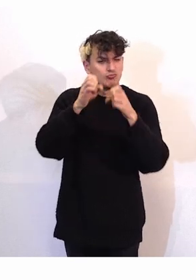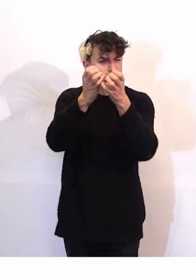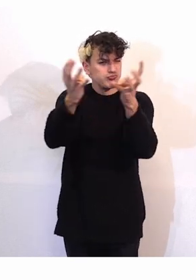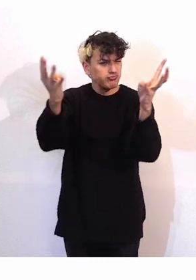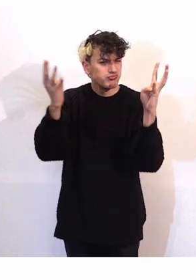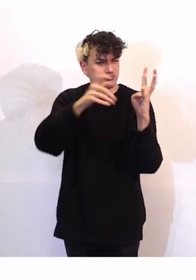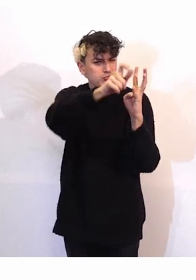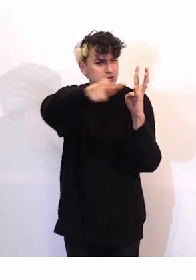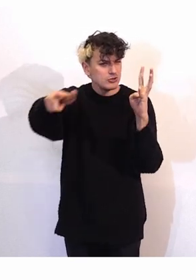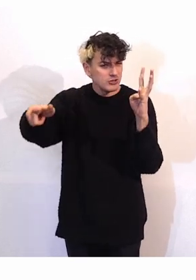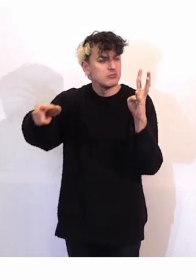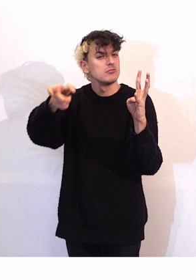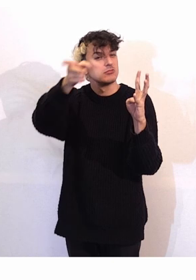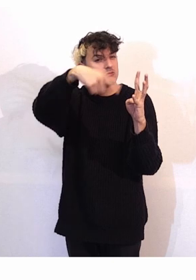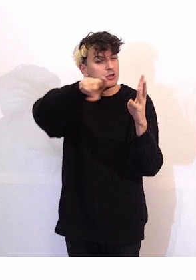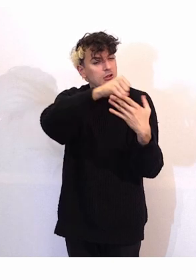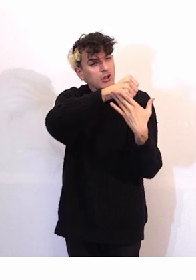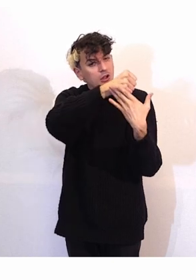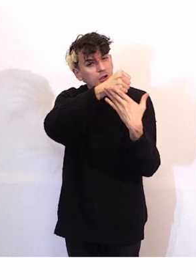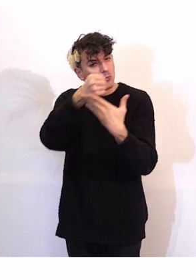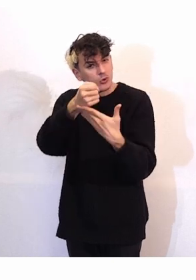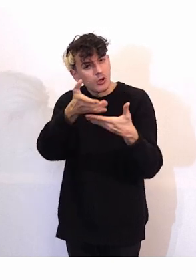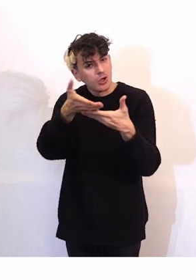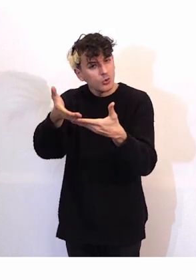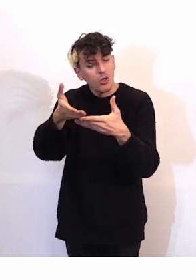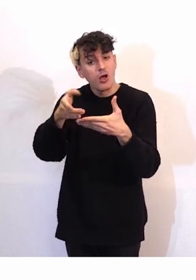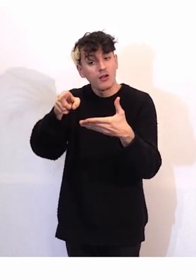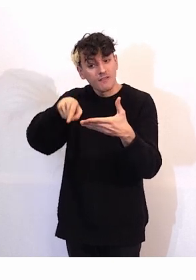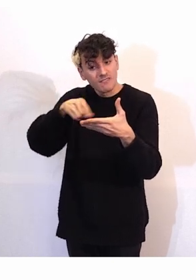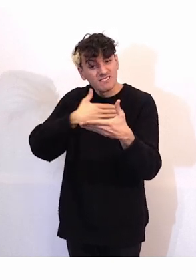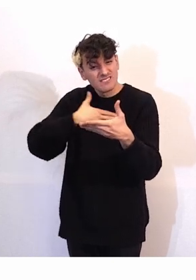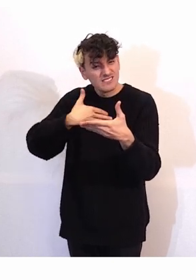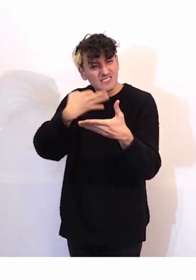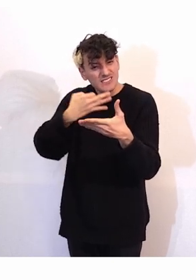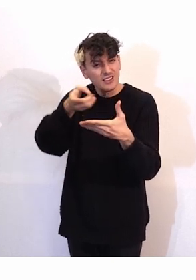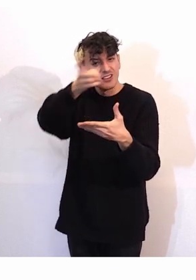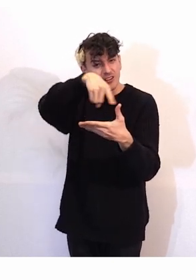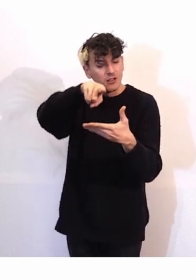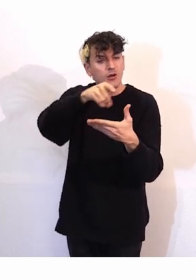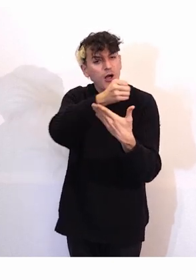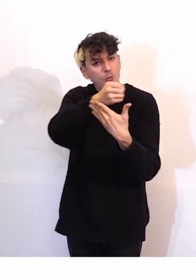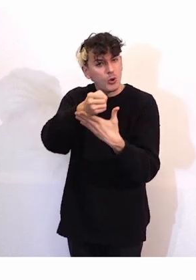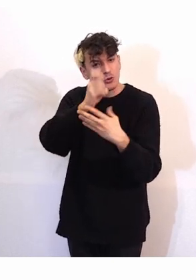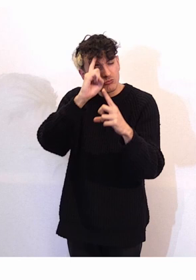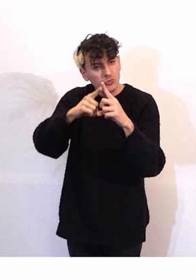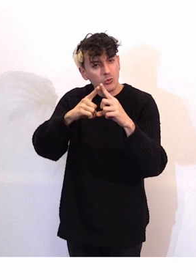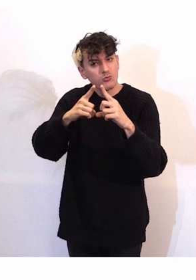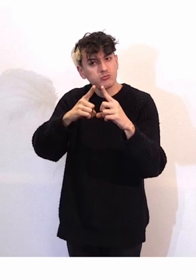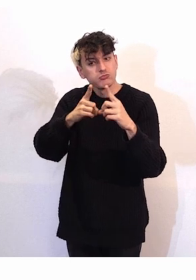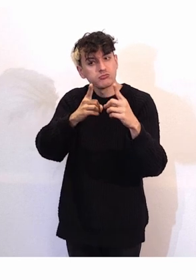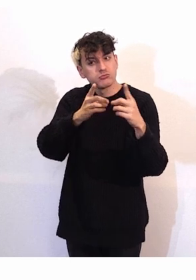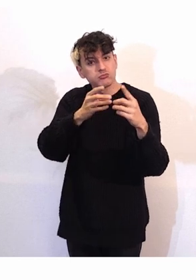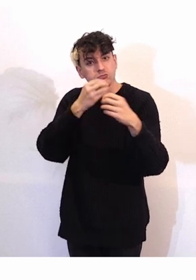Que le ayuda a comunicar lo que quiere. Que la apoya para decidir